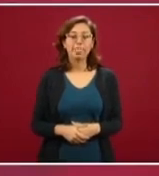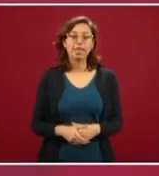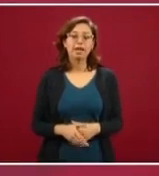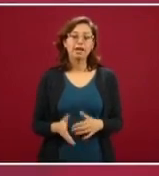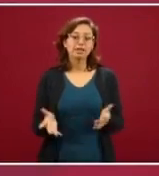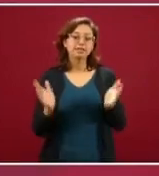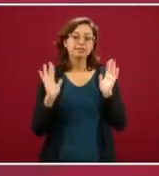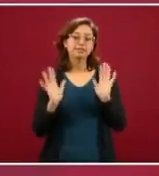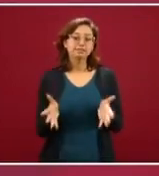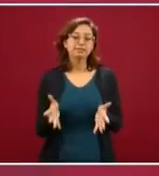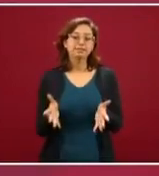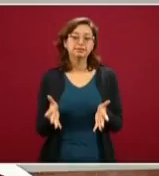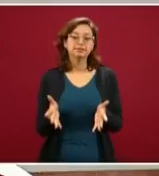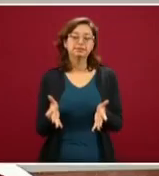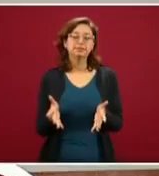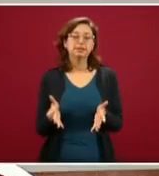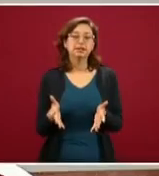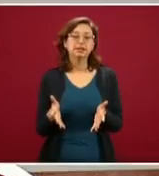tenemos un primer